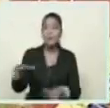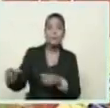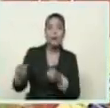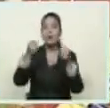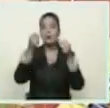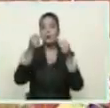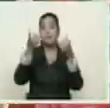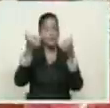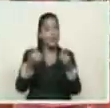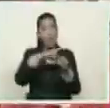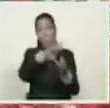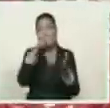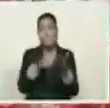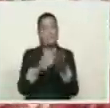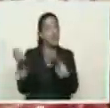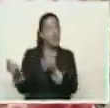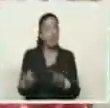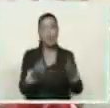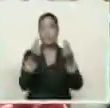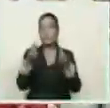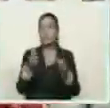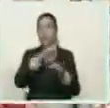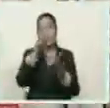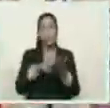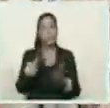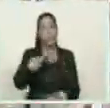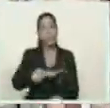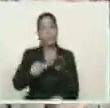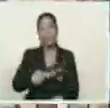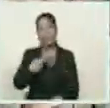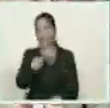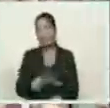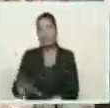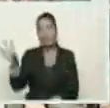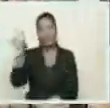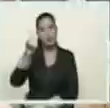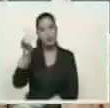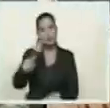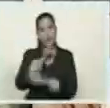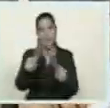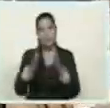recuperar integralmente la economía y la vida social de los venezolanos